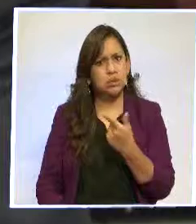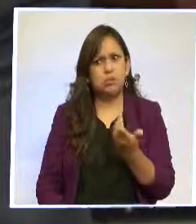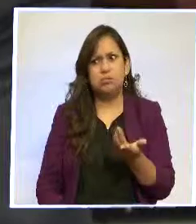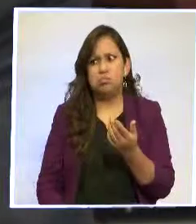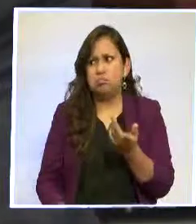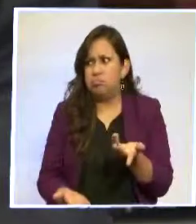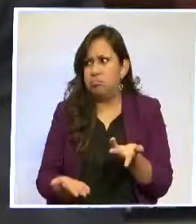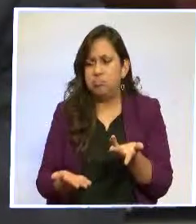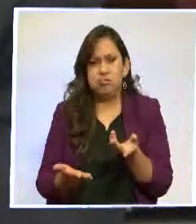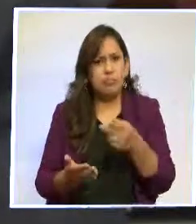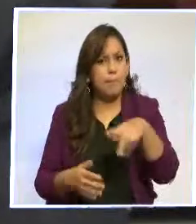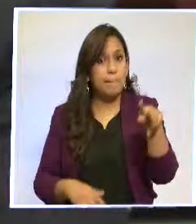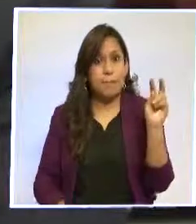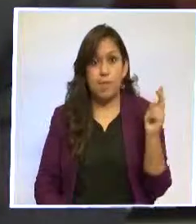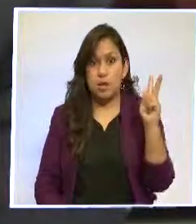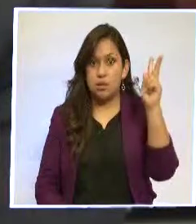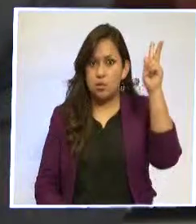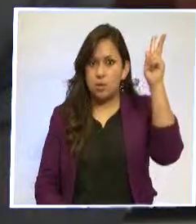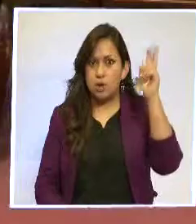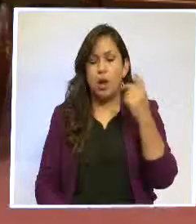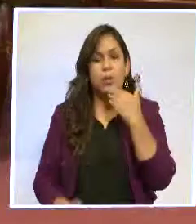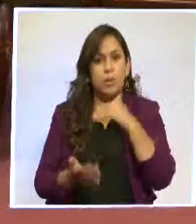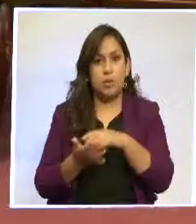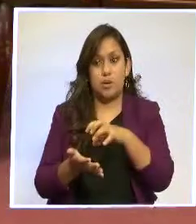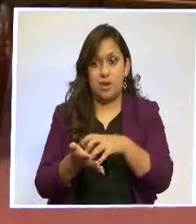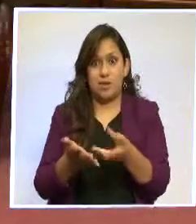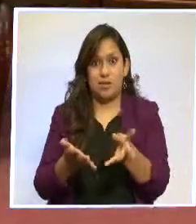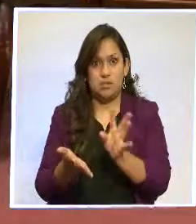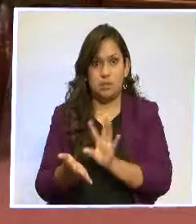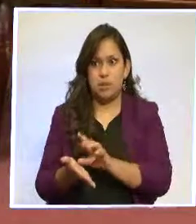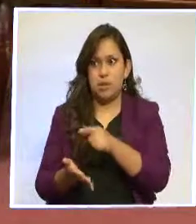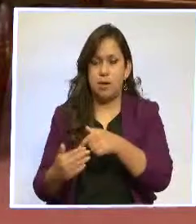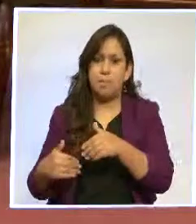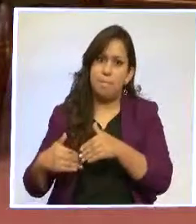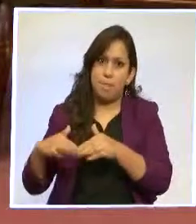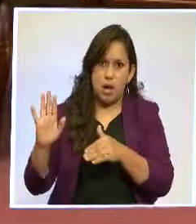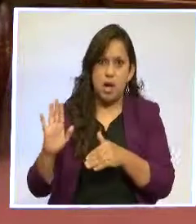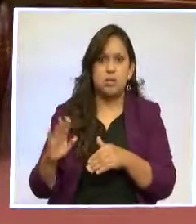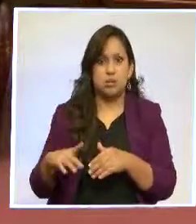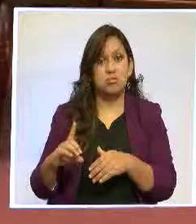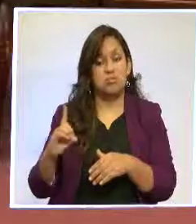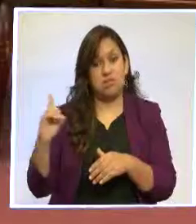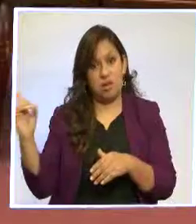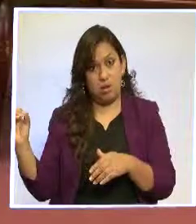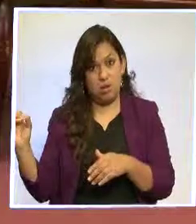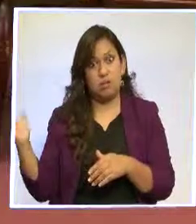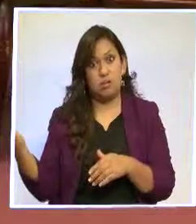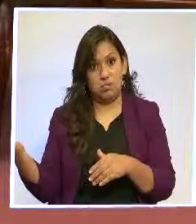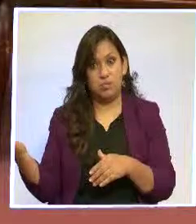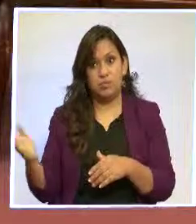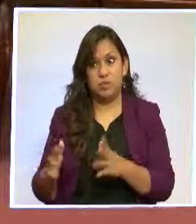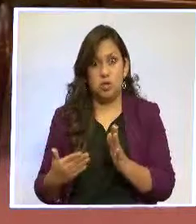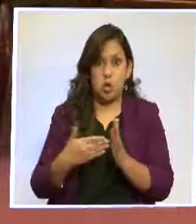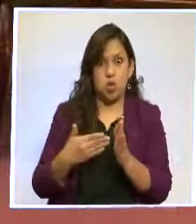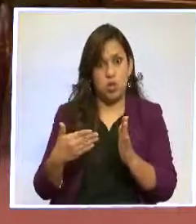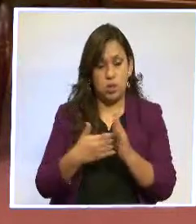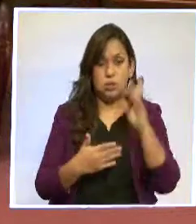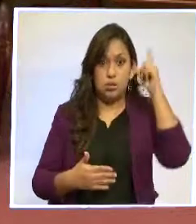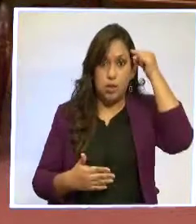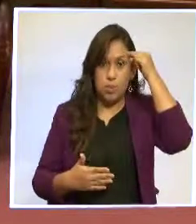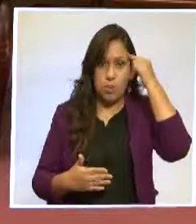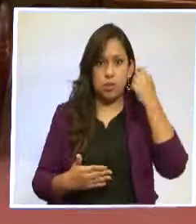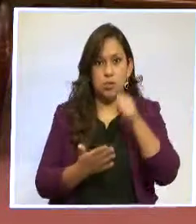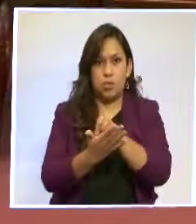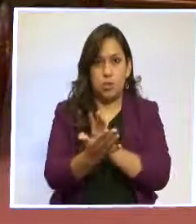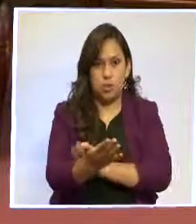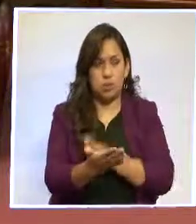en Venezuela, donde hay un claro predominio en la Asamblea Legislativa de la Mesa de la Unidad Democrática, que aglutina a los sectores opositores al proyecto